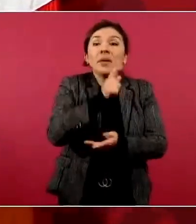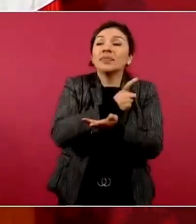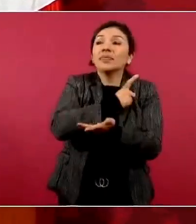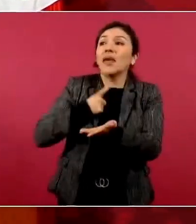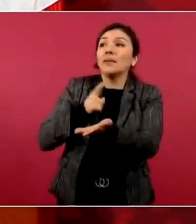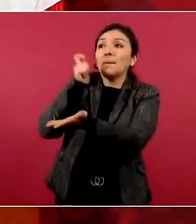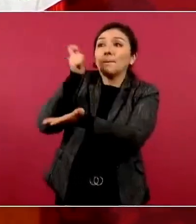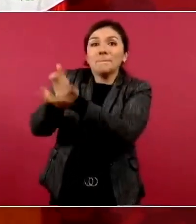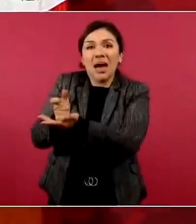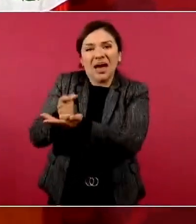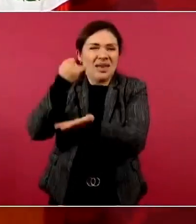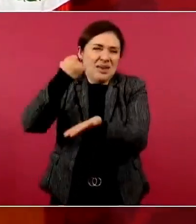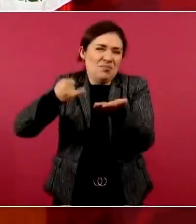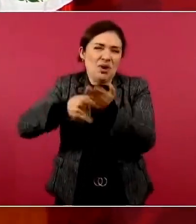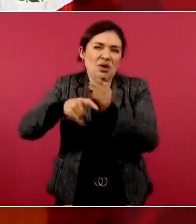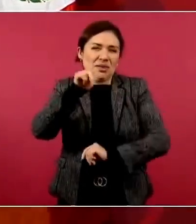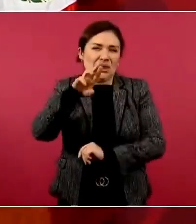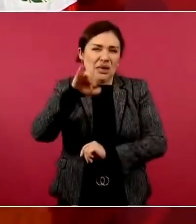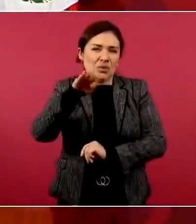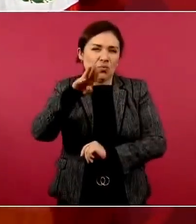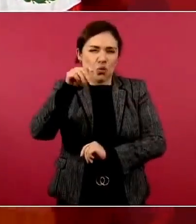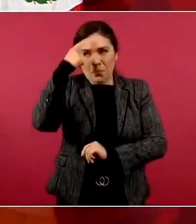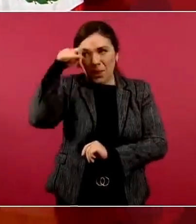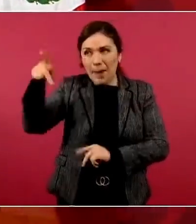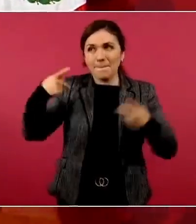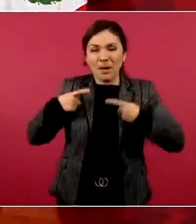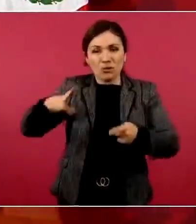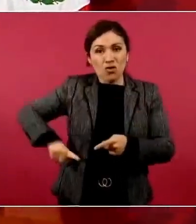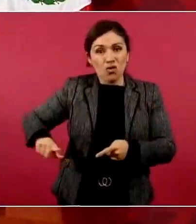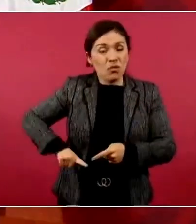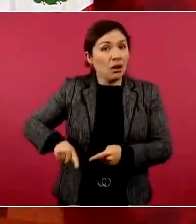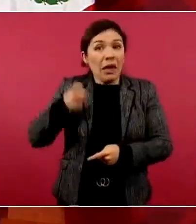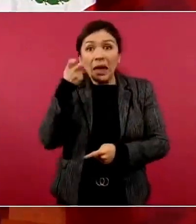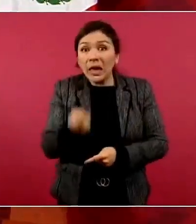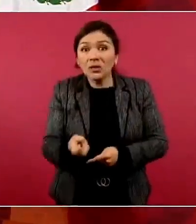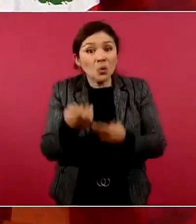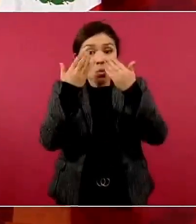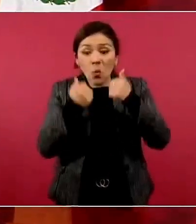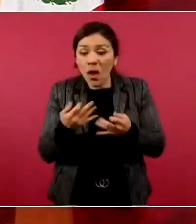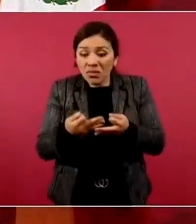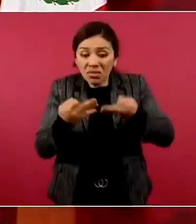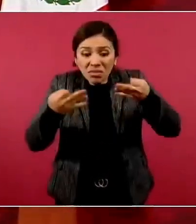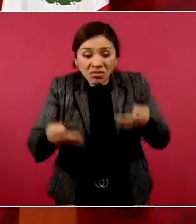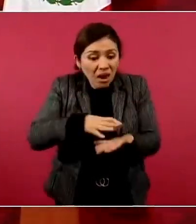un tributo, ¿sí?, al gobernante. Entonces, cuando ya el suelo,